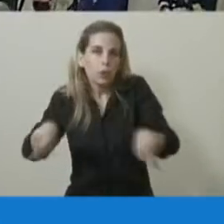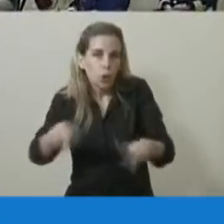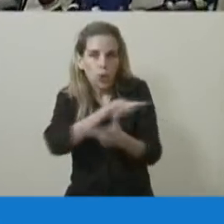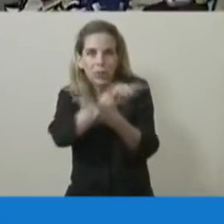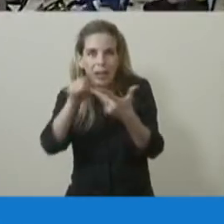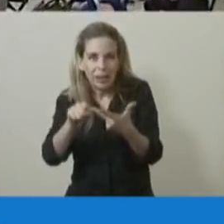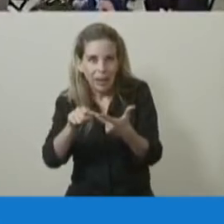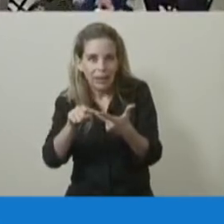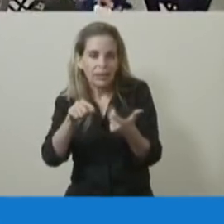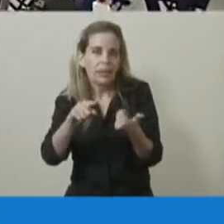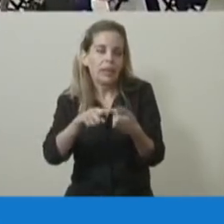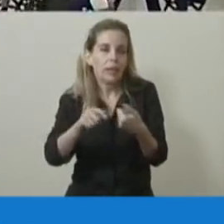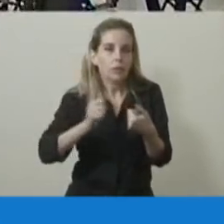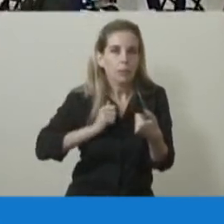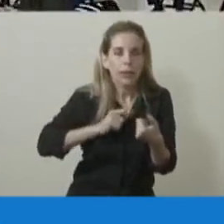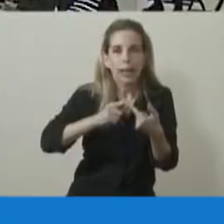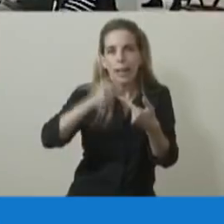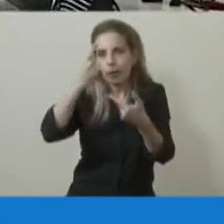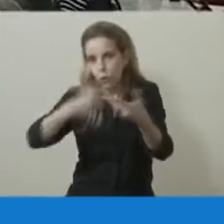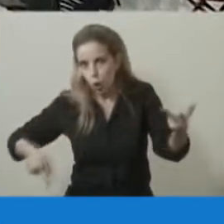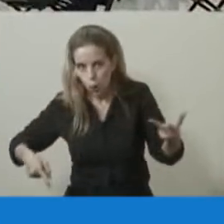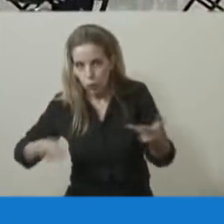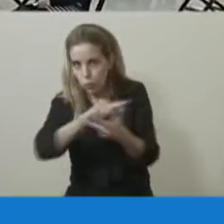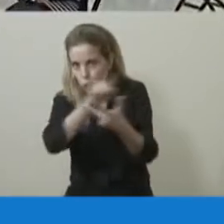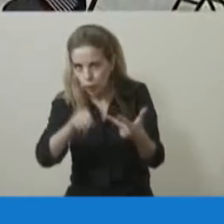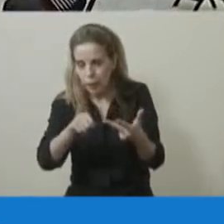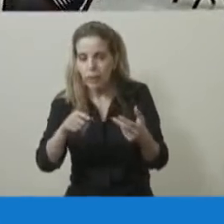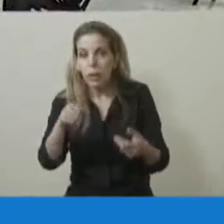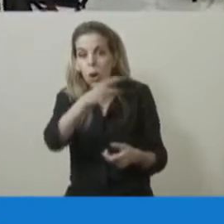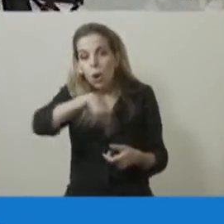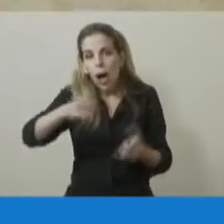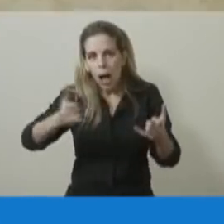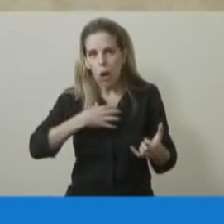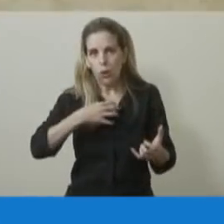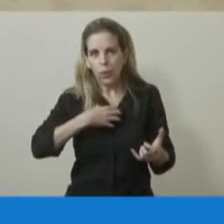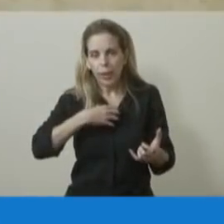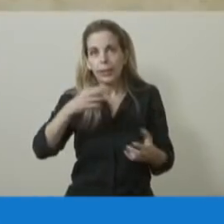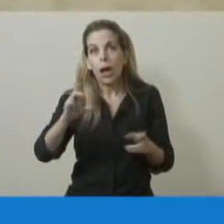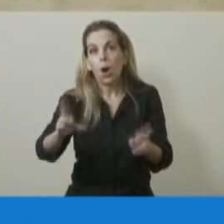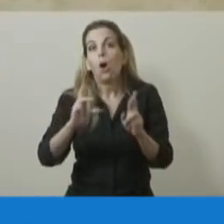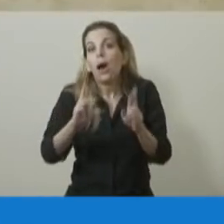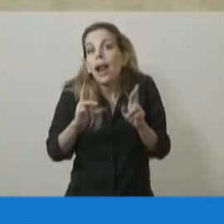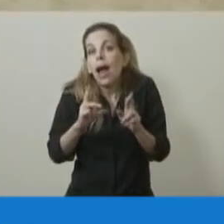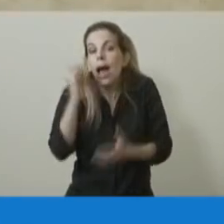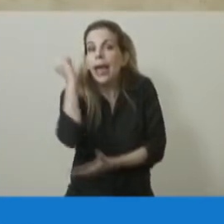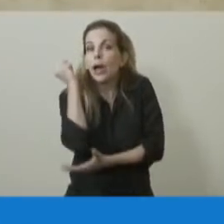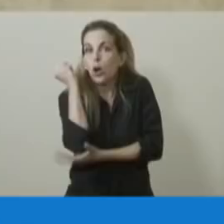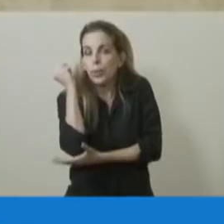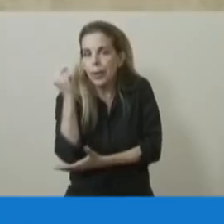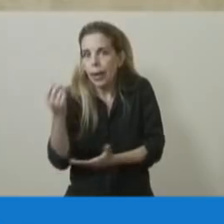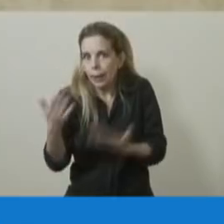fuerzas, y confiamos que la economía nos permita rápidamente poder ocuparnos de